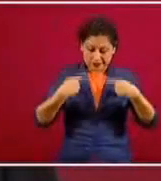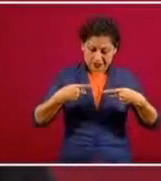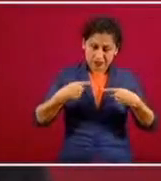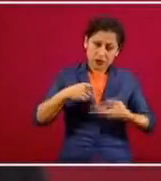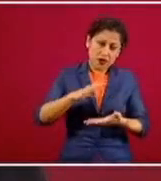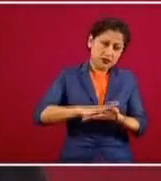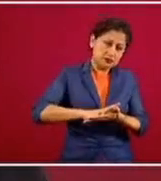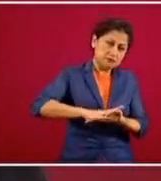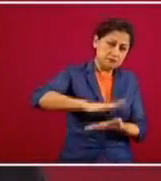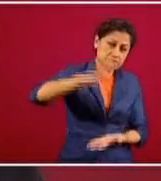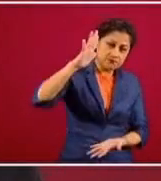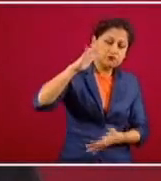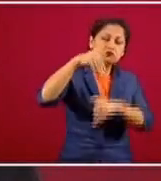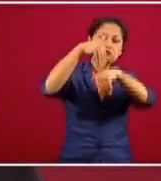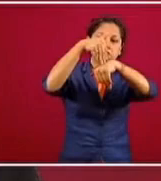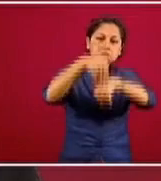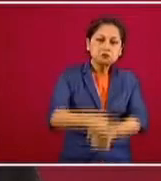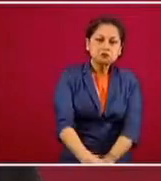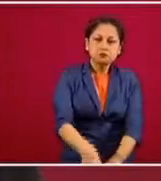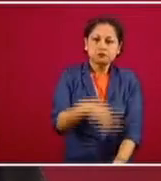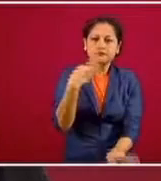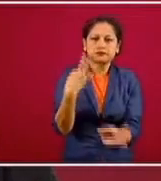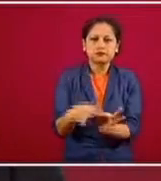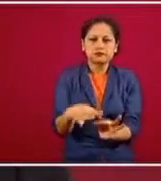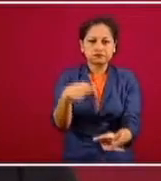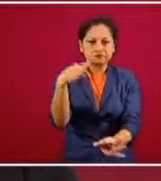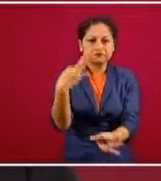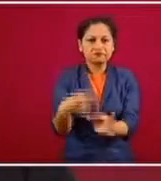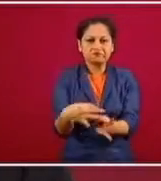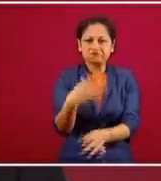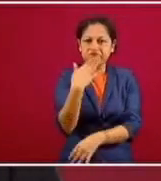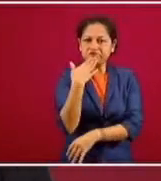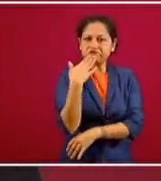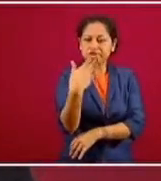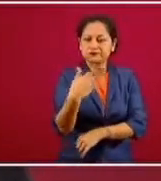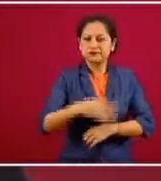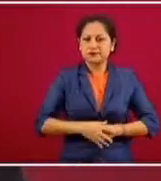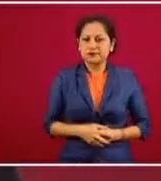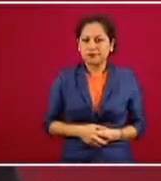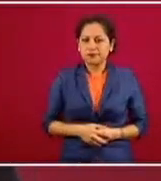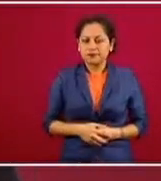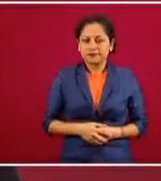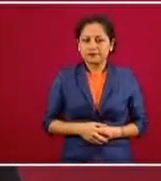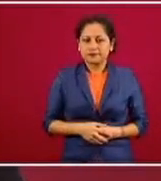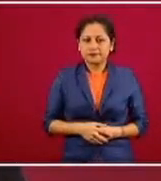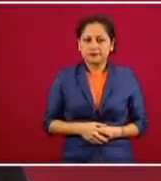mayoría, se ha portado muy bien, hay un grupo de